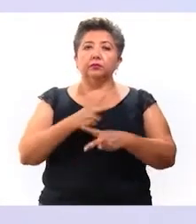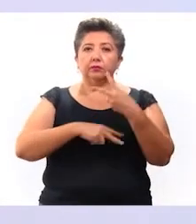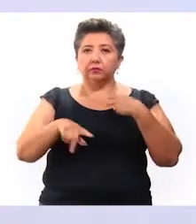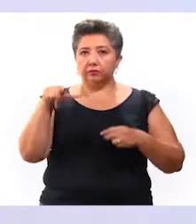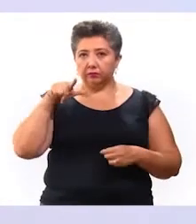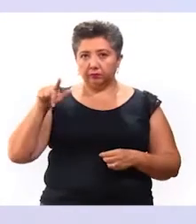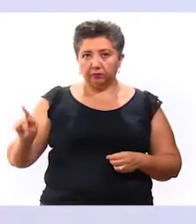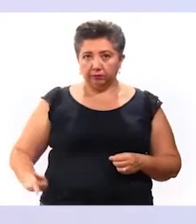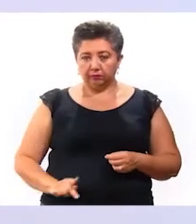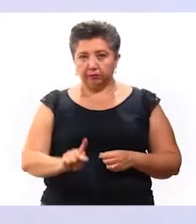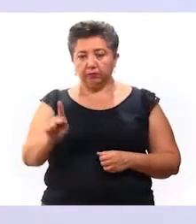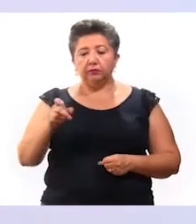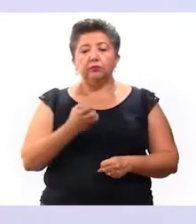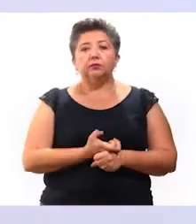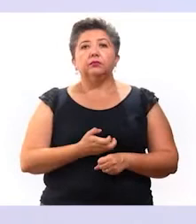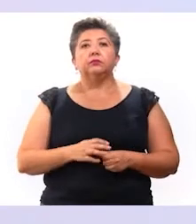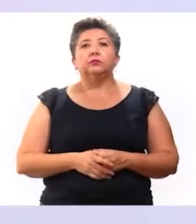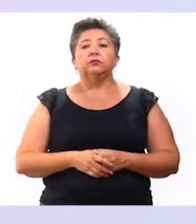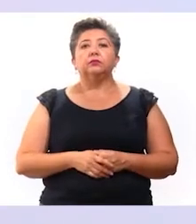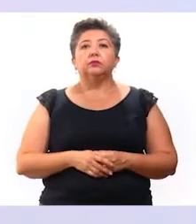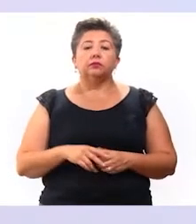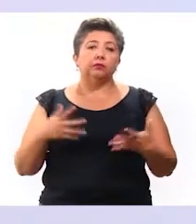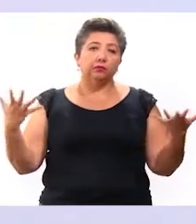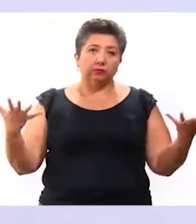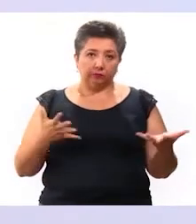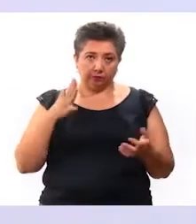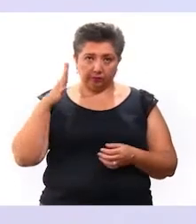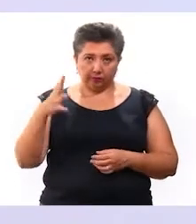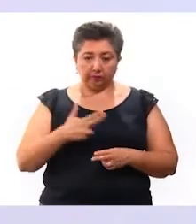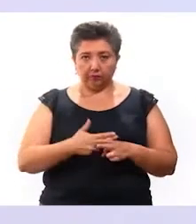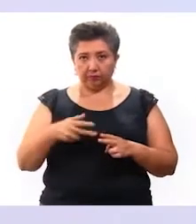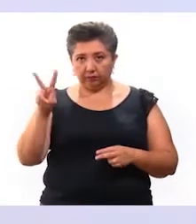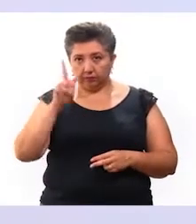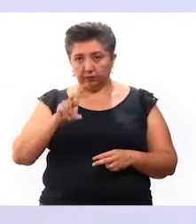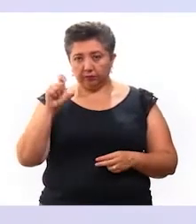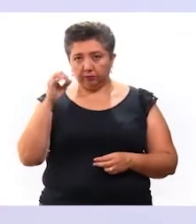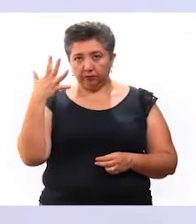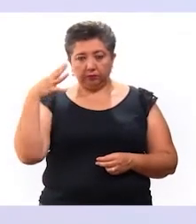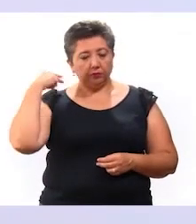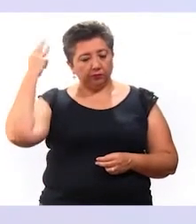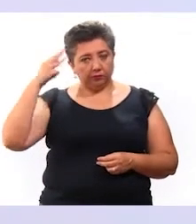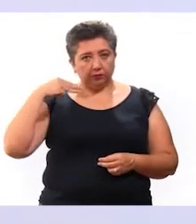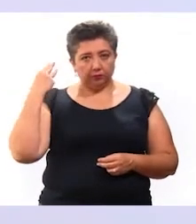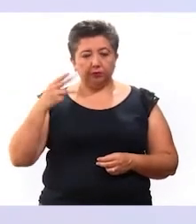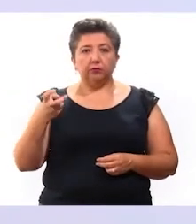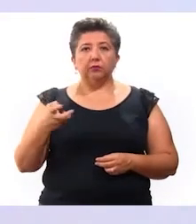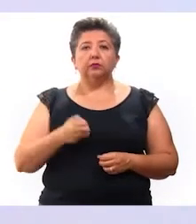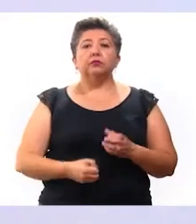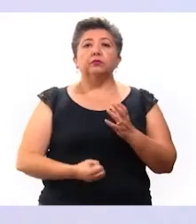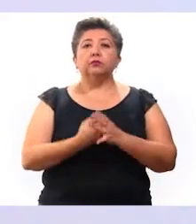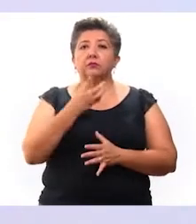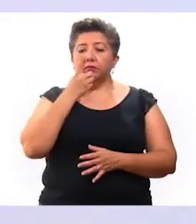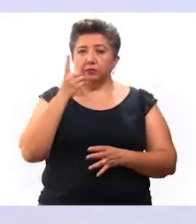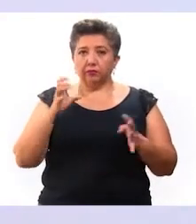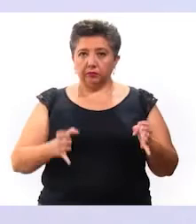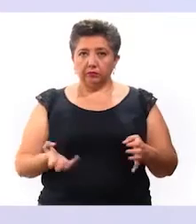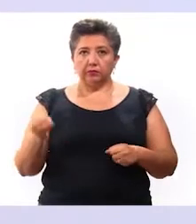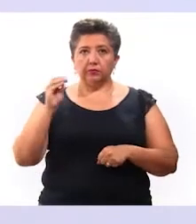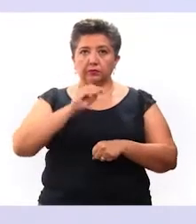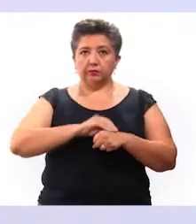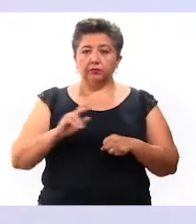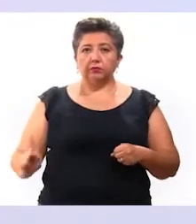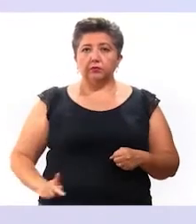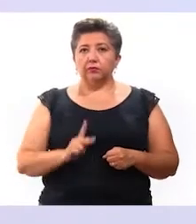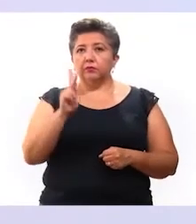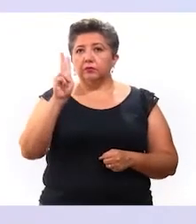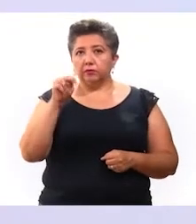de 17 municipios del interior del estado, proceso que se llevará a cabo hasta el viernes 25 de marzo. En esta nueva fase están incluidos los